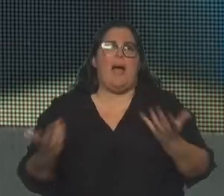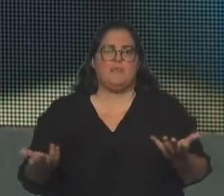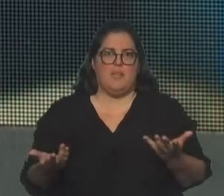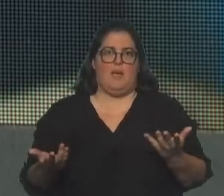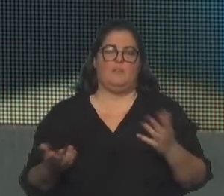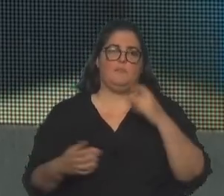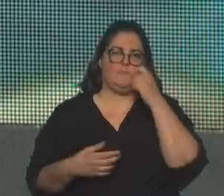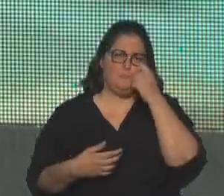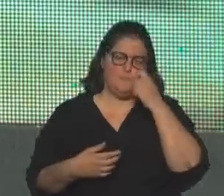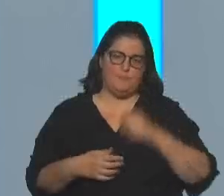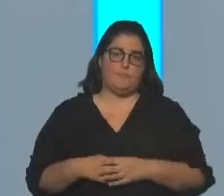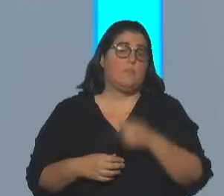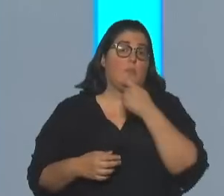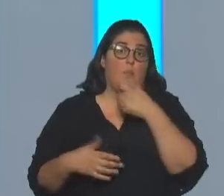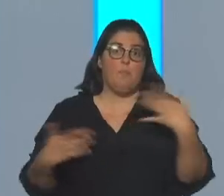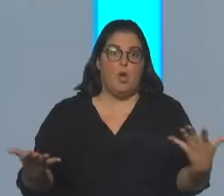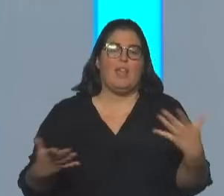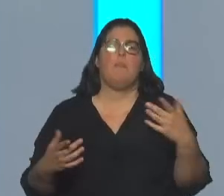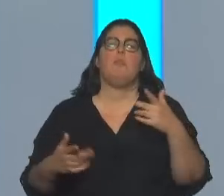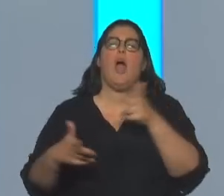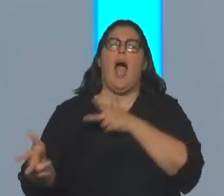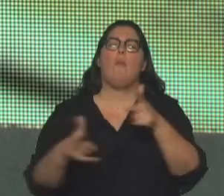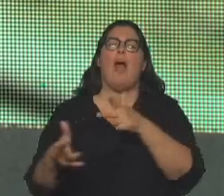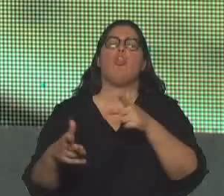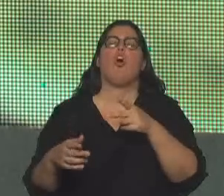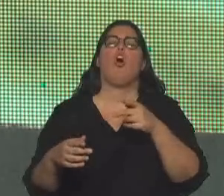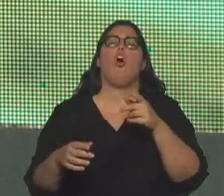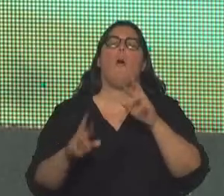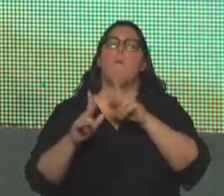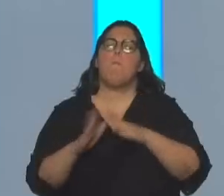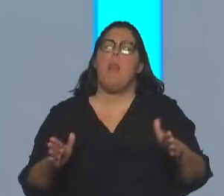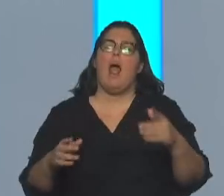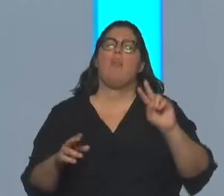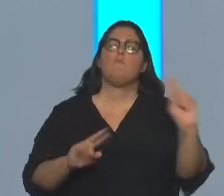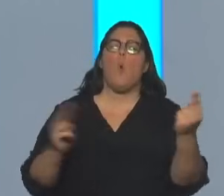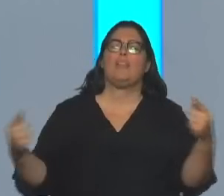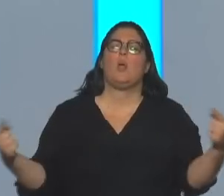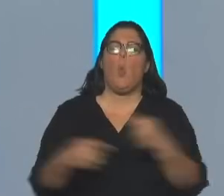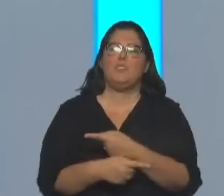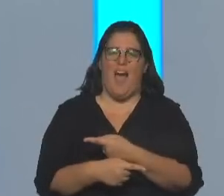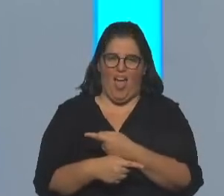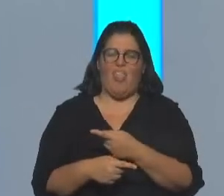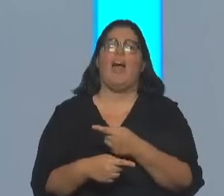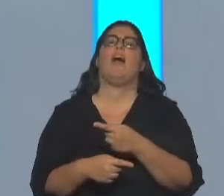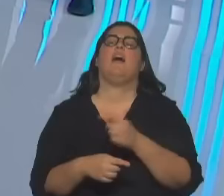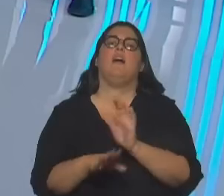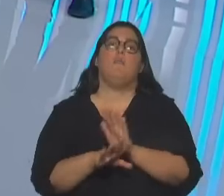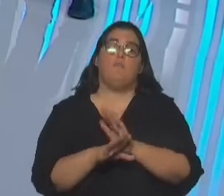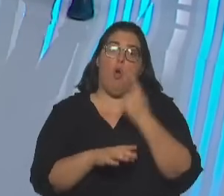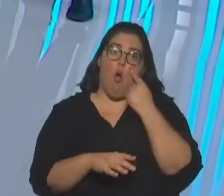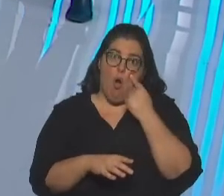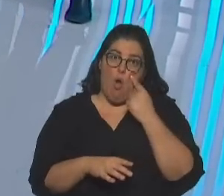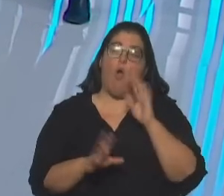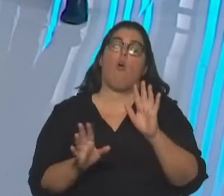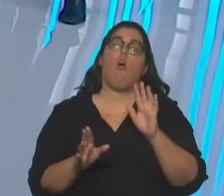ejemplo, de la operación de muerte cruzada, digamos, de que Lasso disuelva el Congreso y se llame a elecciones. Atención a eso,